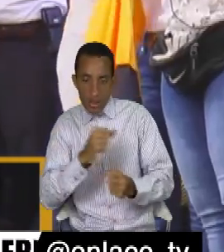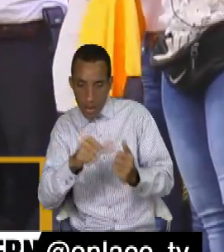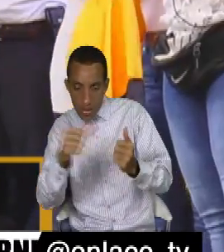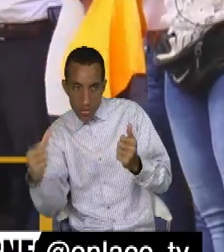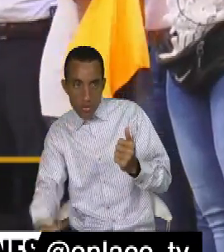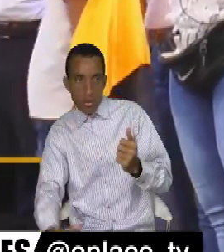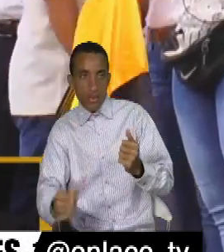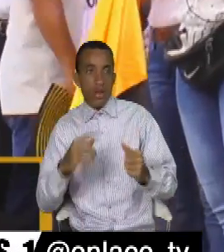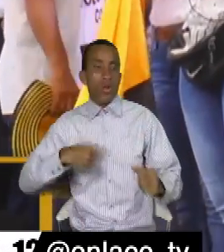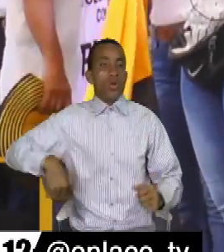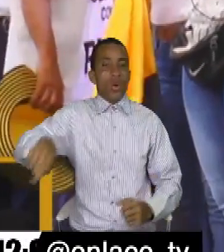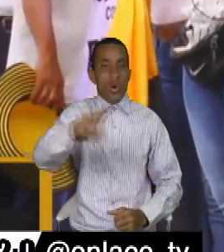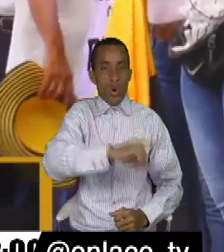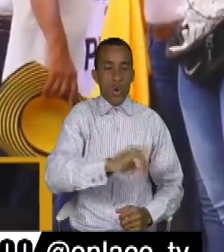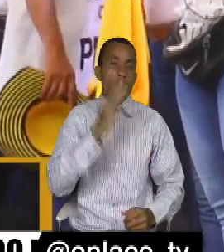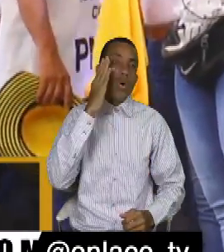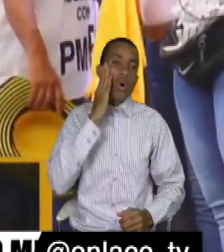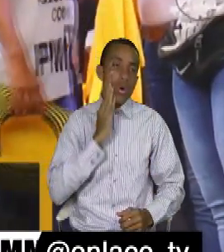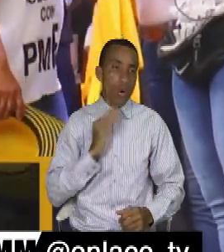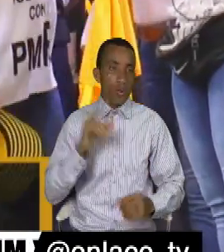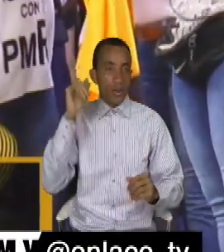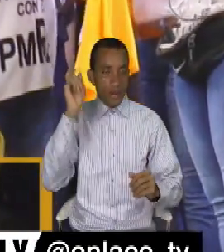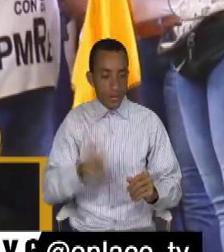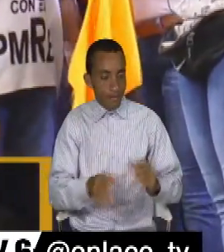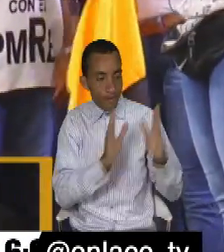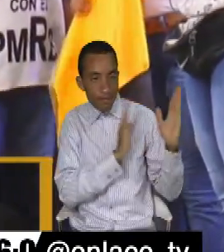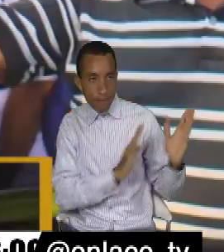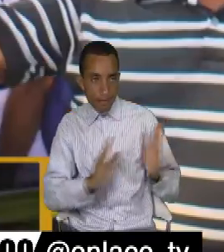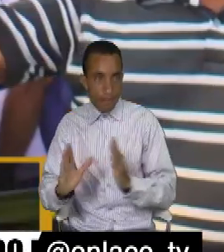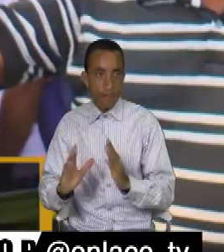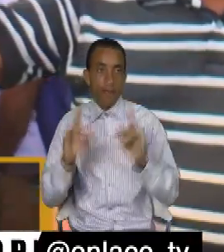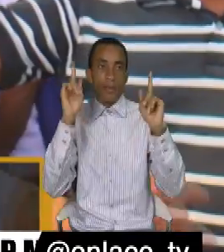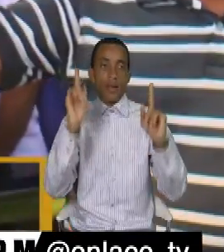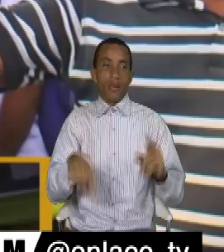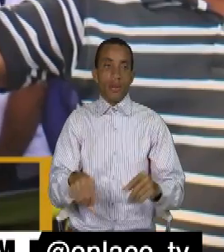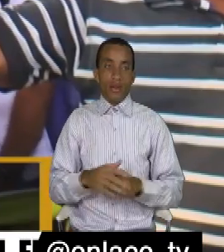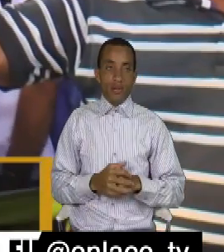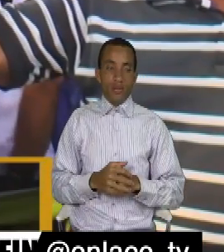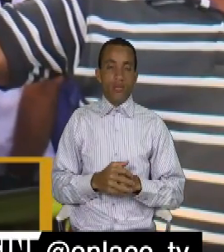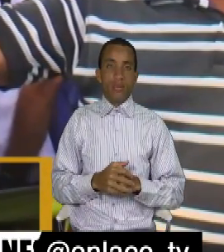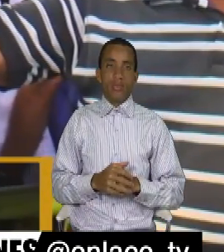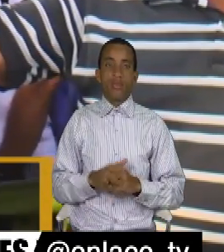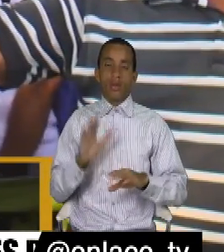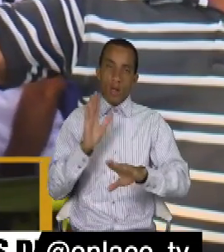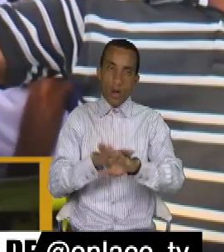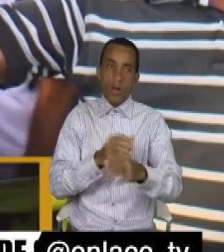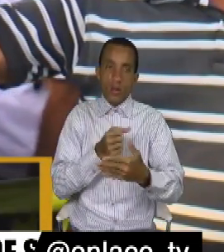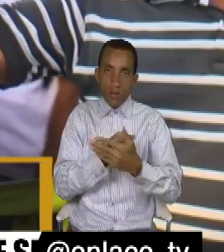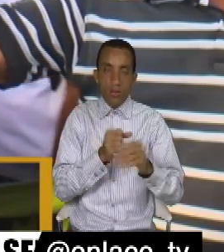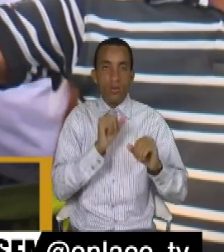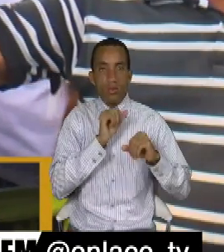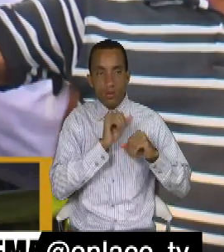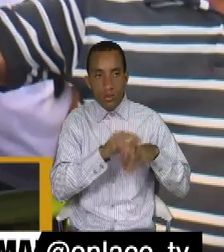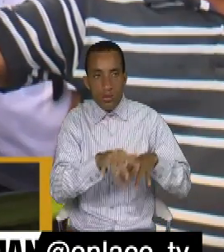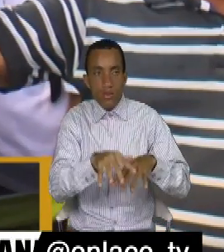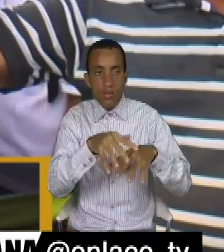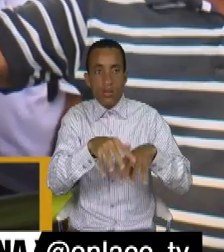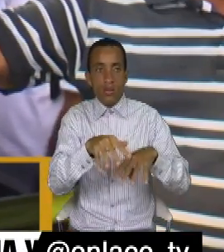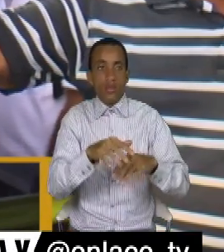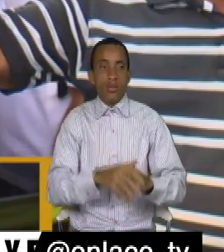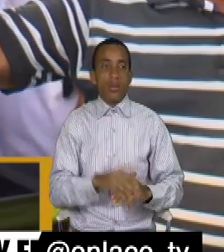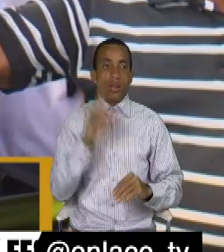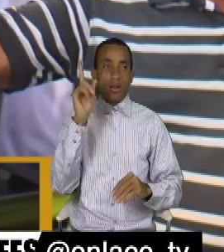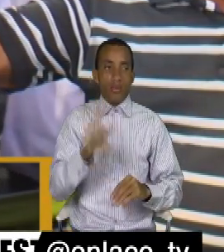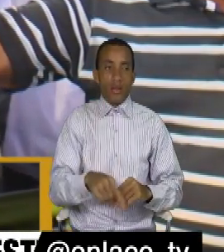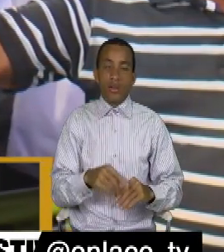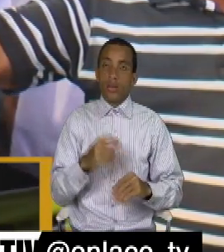las poblaciones del Magdalena Medio tenemos que organizarnos, pero también para hacernos sentir pues en esta gran tarea, como es conseguir